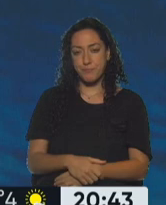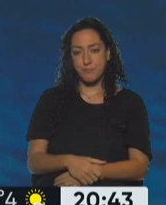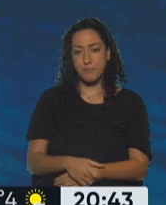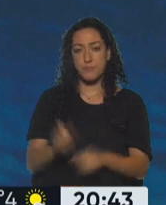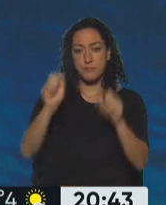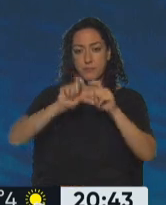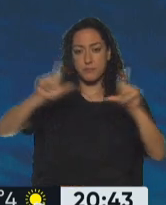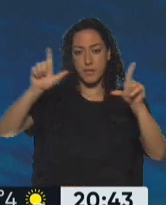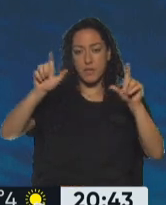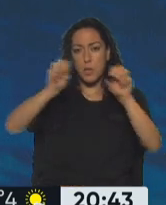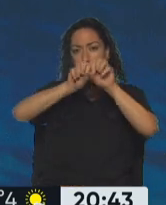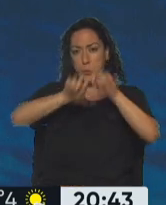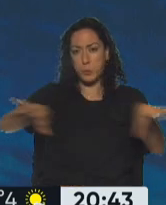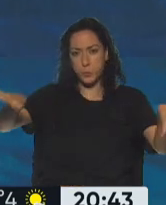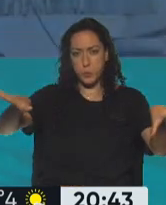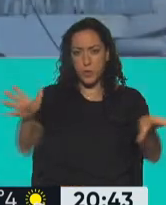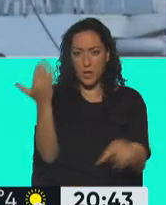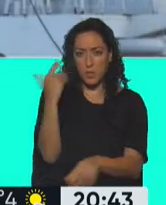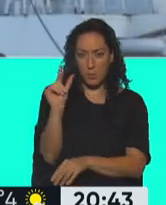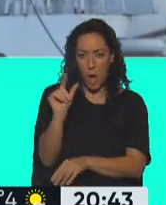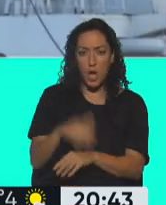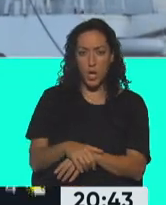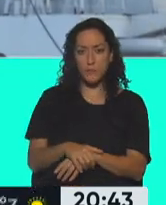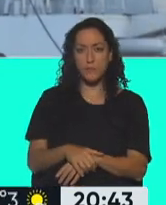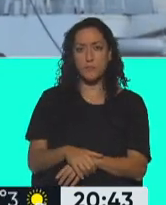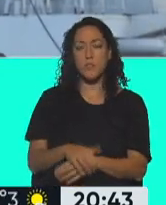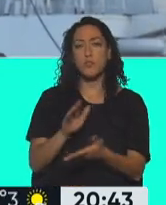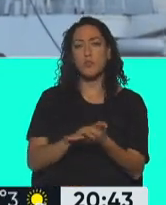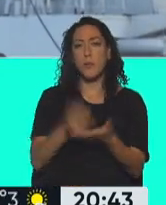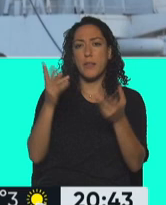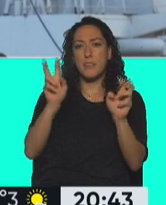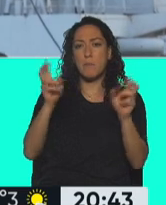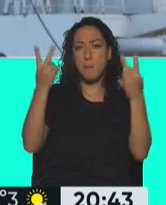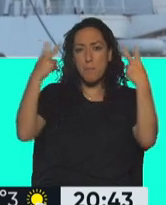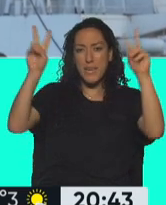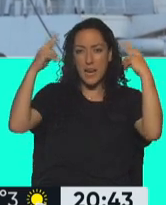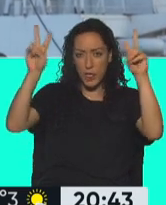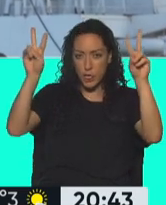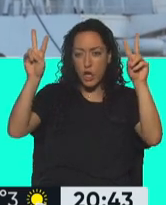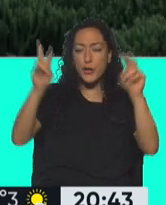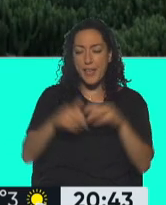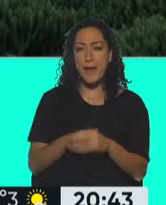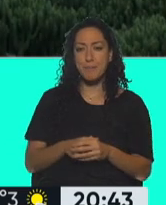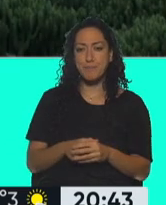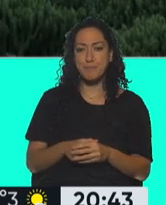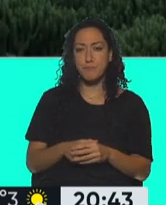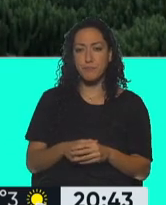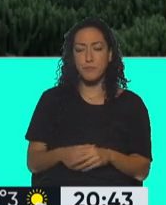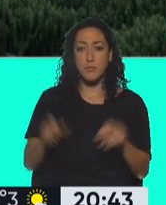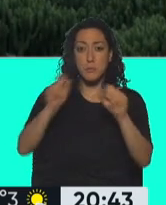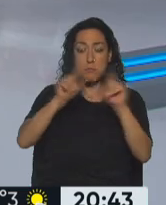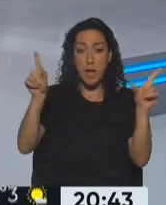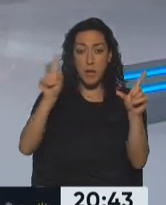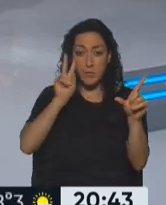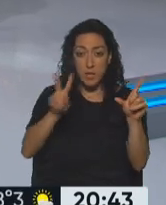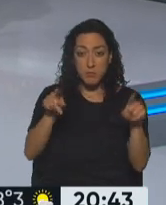se conoció en las últimas horas y que vuelve a poner la cuestión migratoria. Si la podemos ver, una imagen en la que se ve lo que se